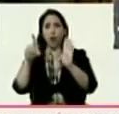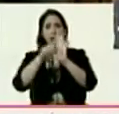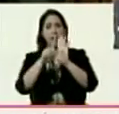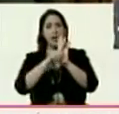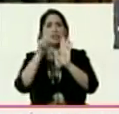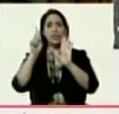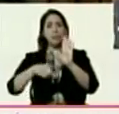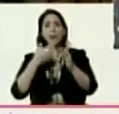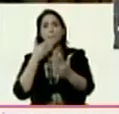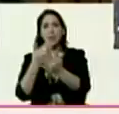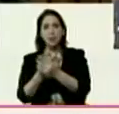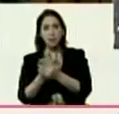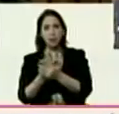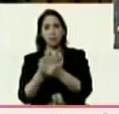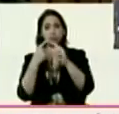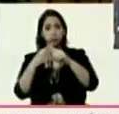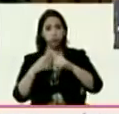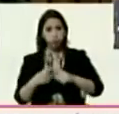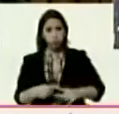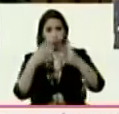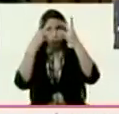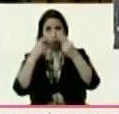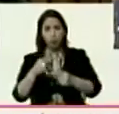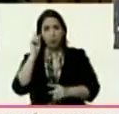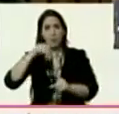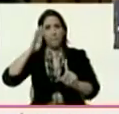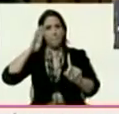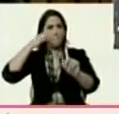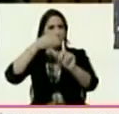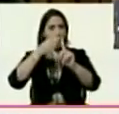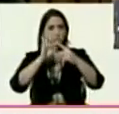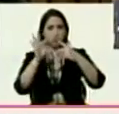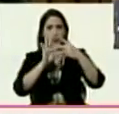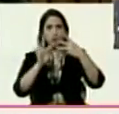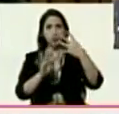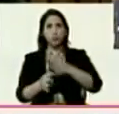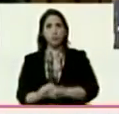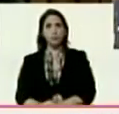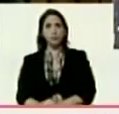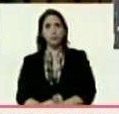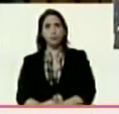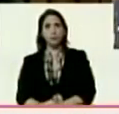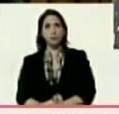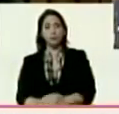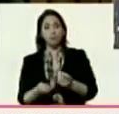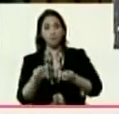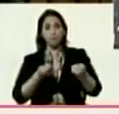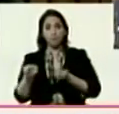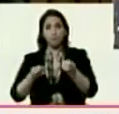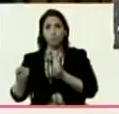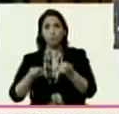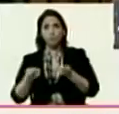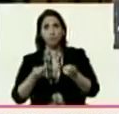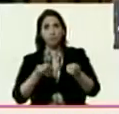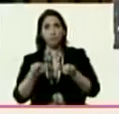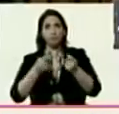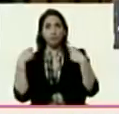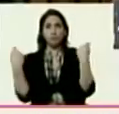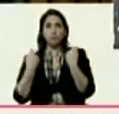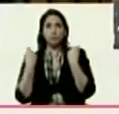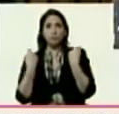rendición de cuentas, la dedicación exclusiva a sus funciones y el control